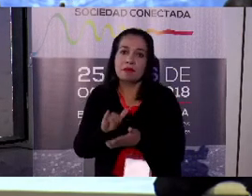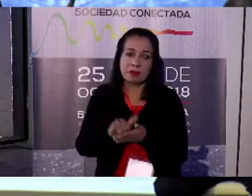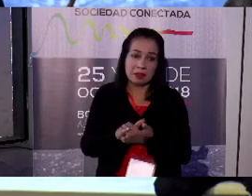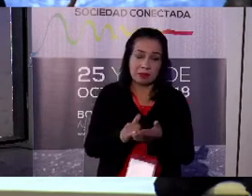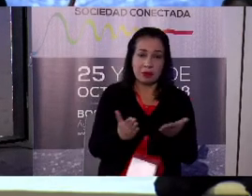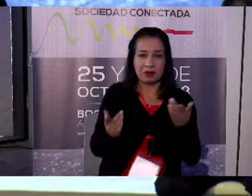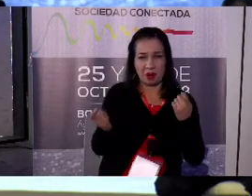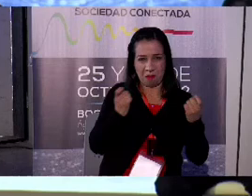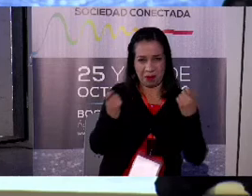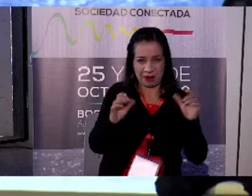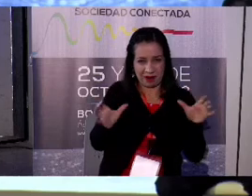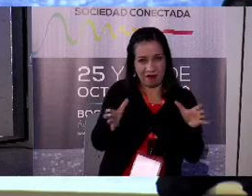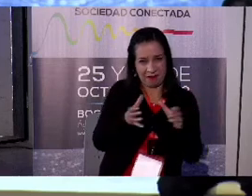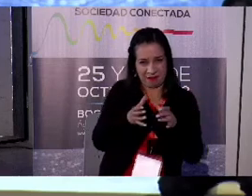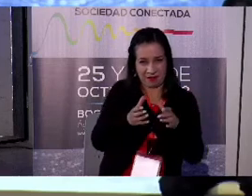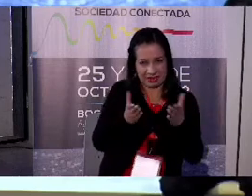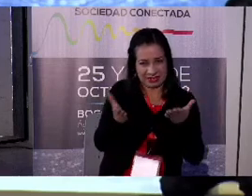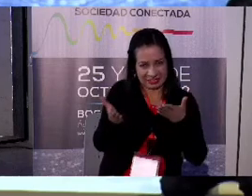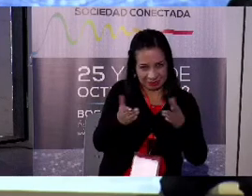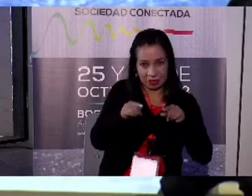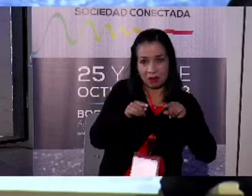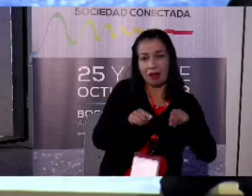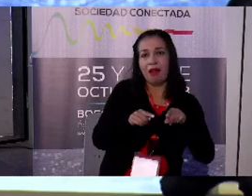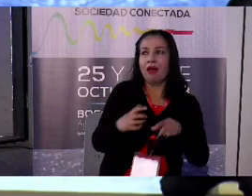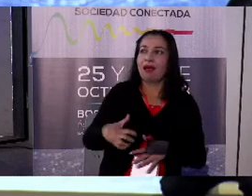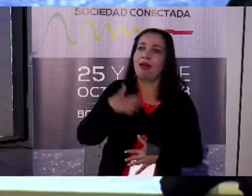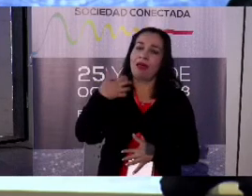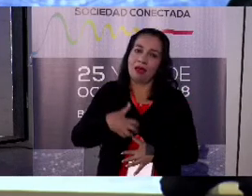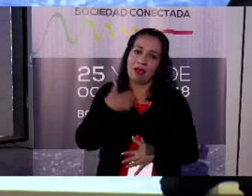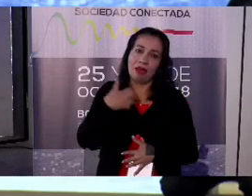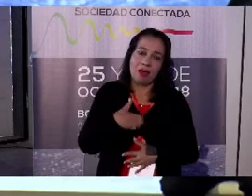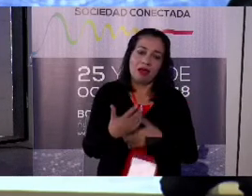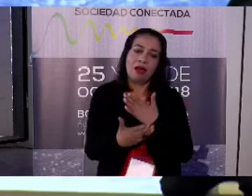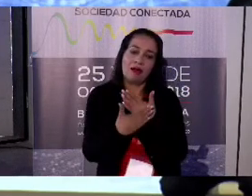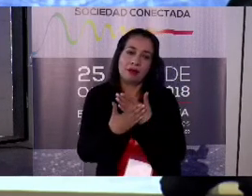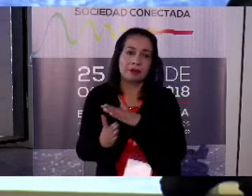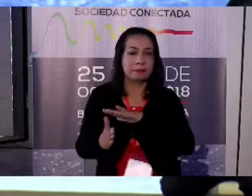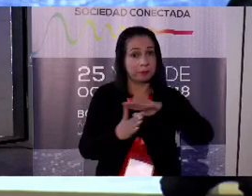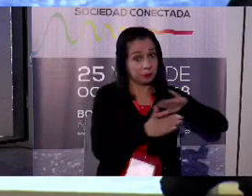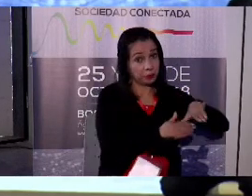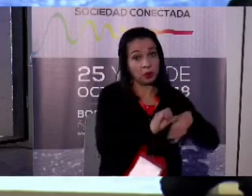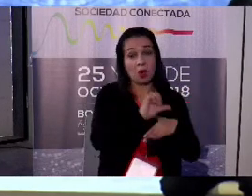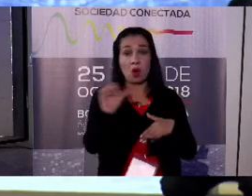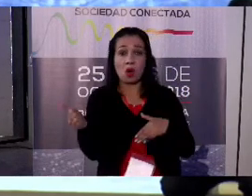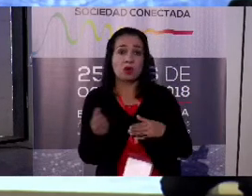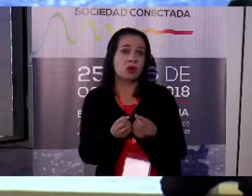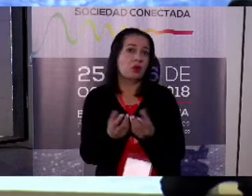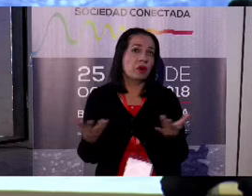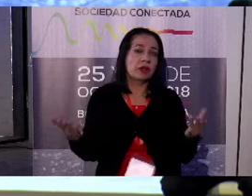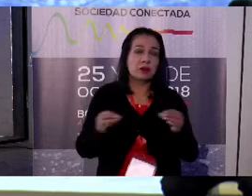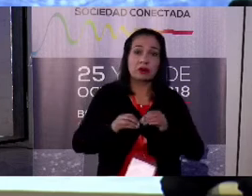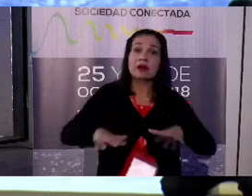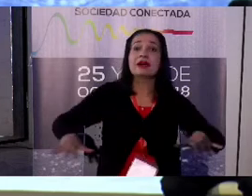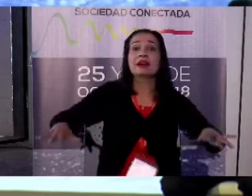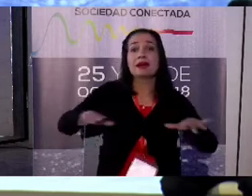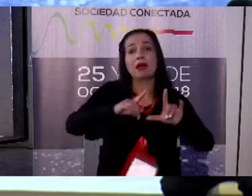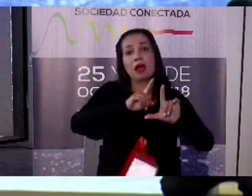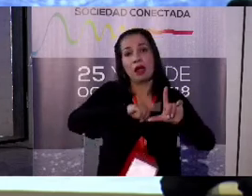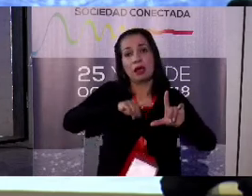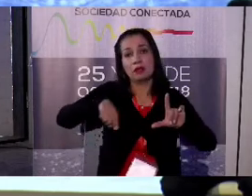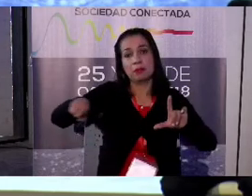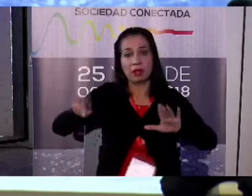de esos Nano empresarios como yo le llamo y lo otro es la determinación precisa de la cantidad de espectro subastar antes